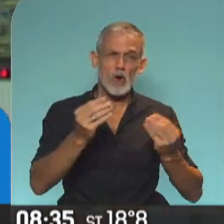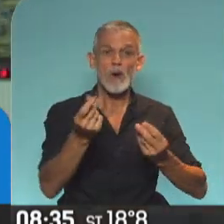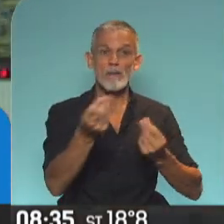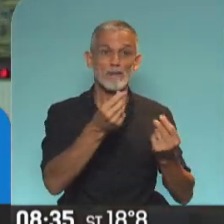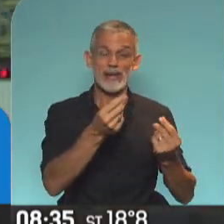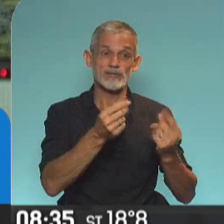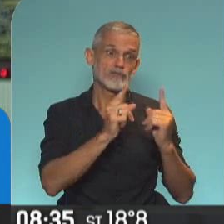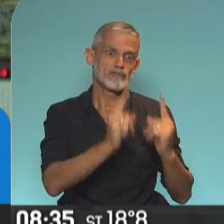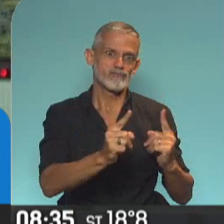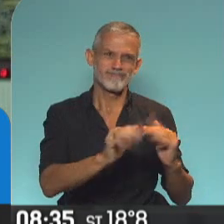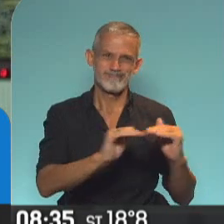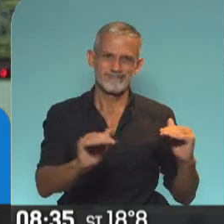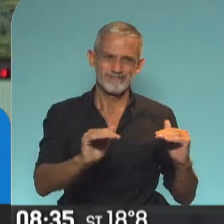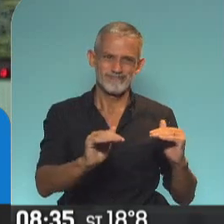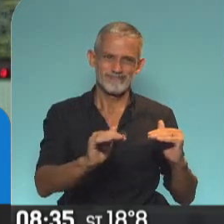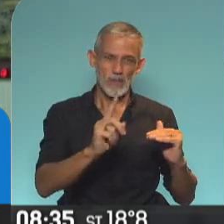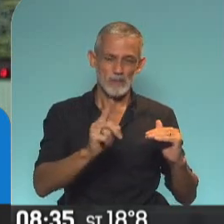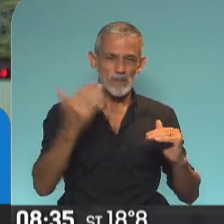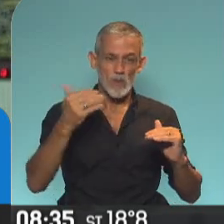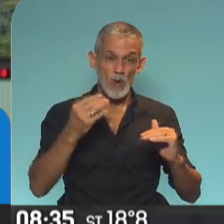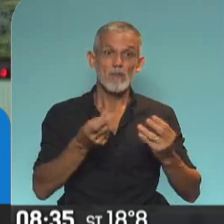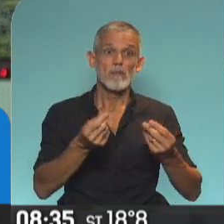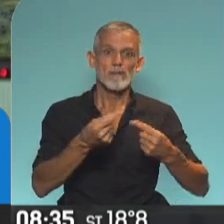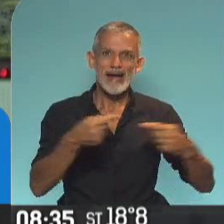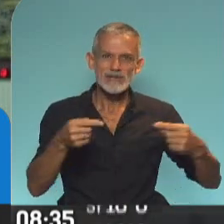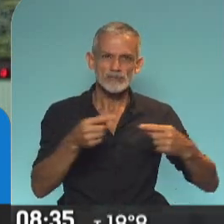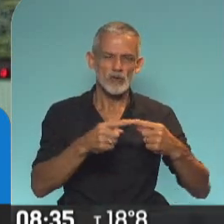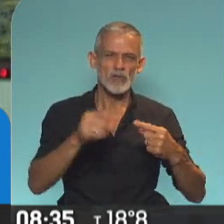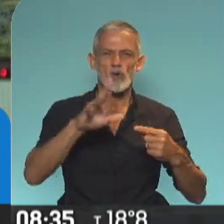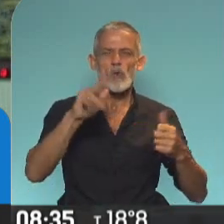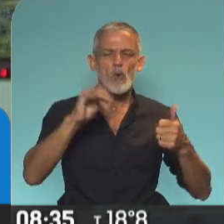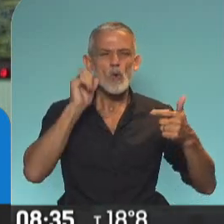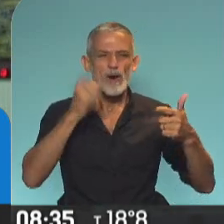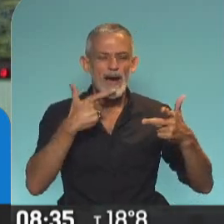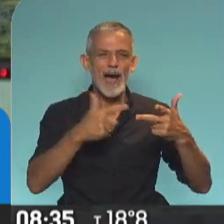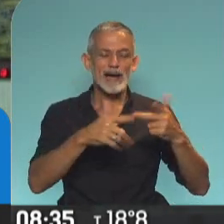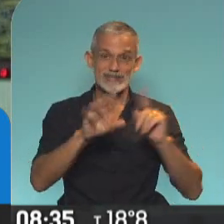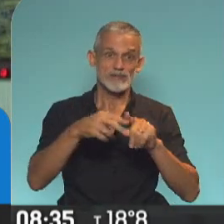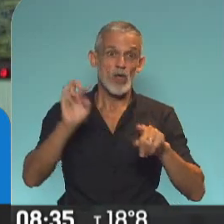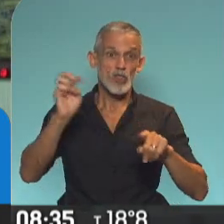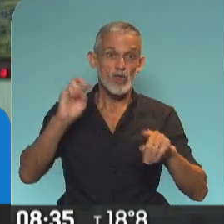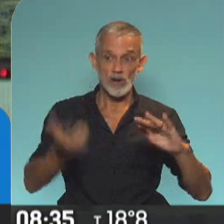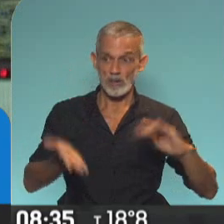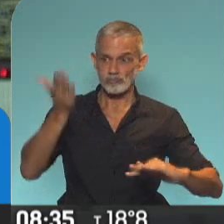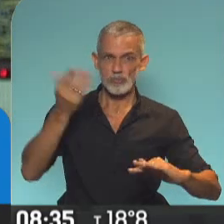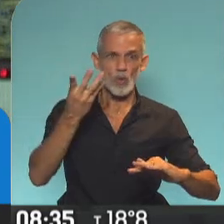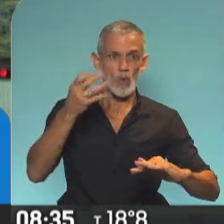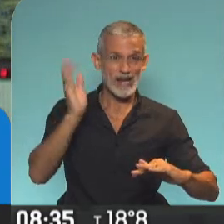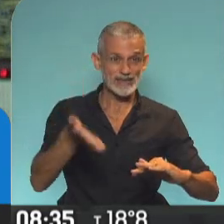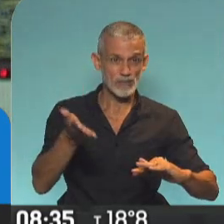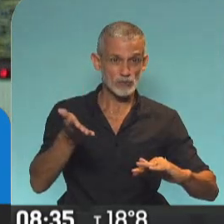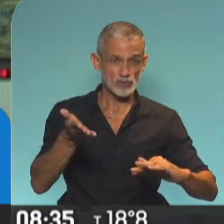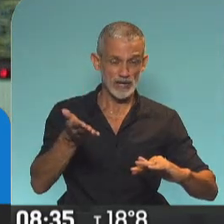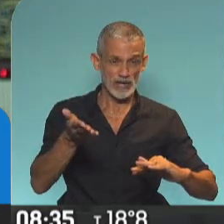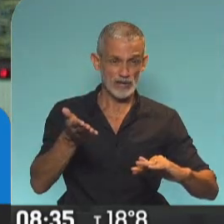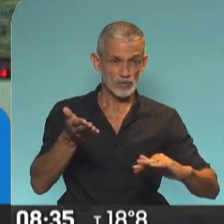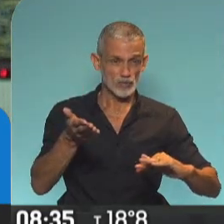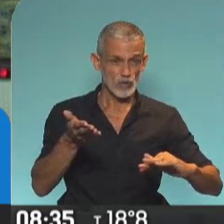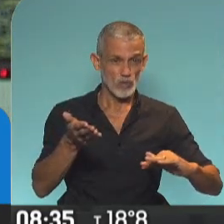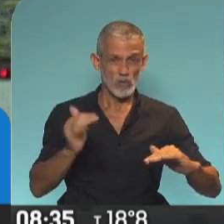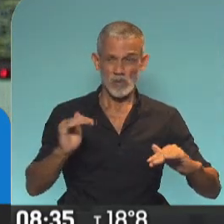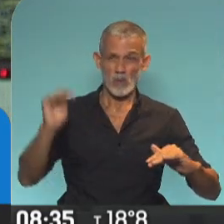se congelaran. Básicamente estoy hablando de tarifas. También estoy hablando de un dólar que subió el 40%, no subió